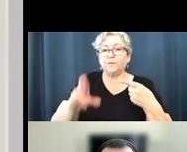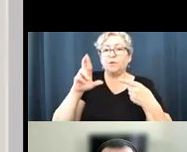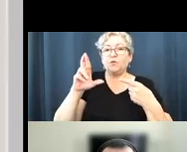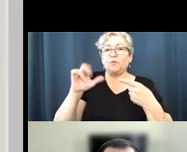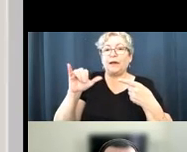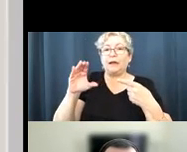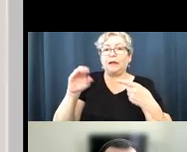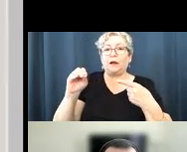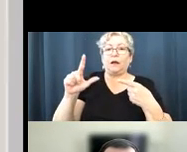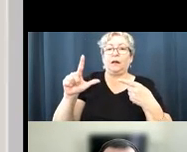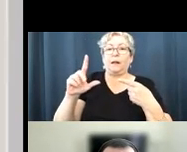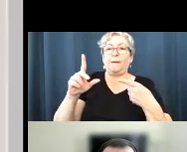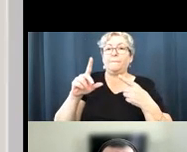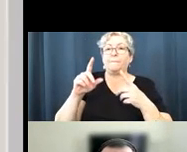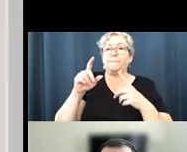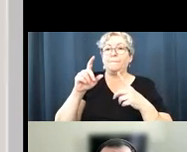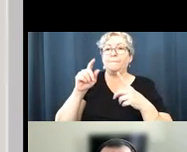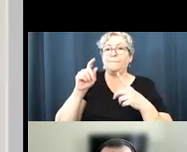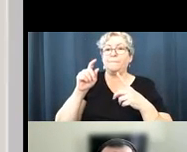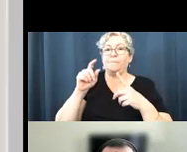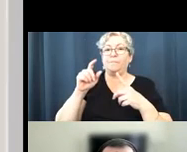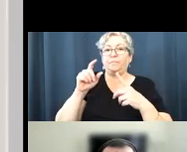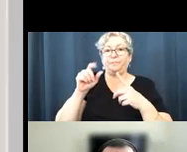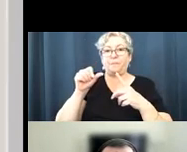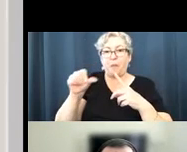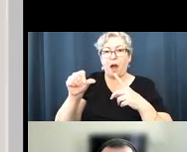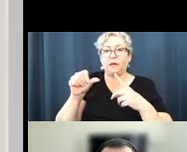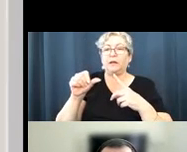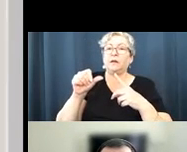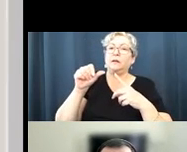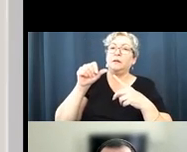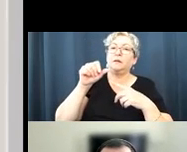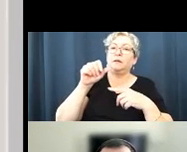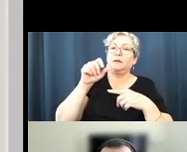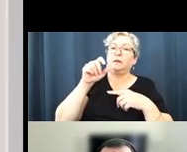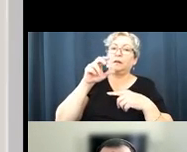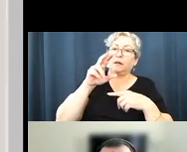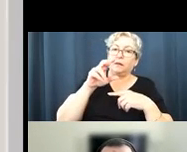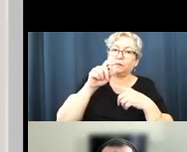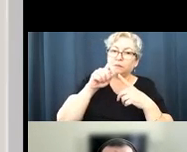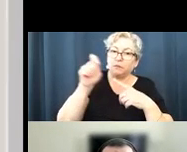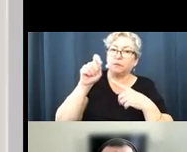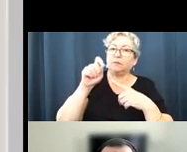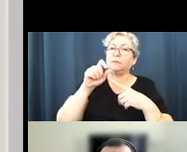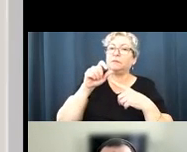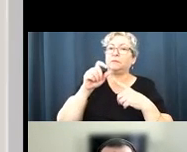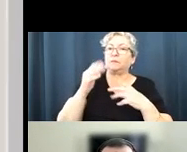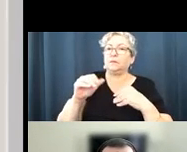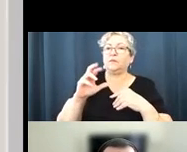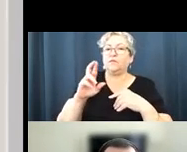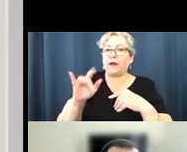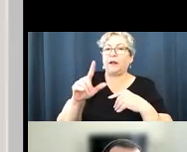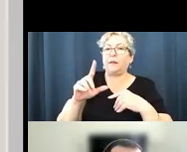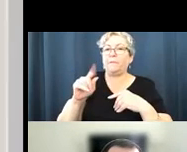un botón de radio, dice que no está chequeado. Dice, nos da toda la información que necesitamos para usar